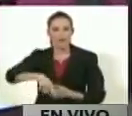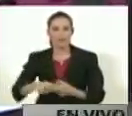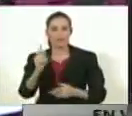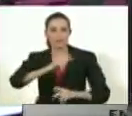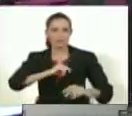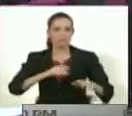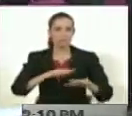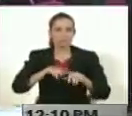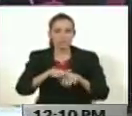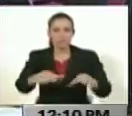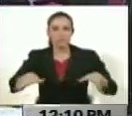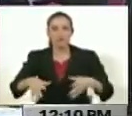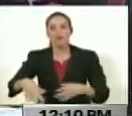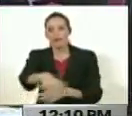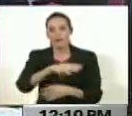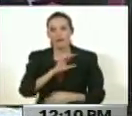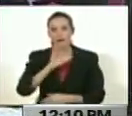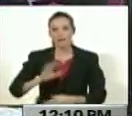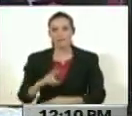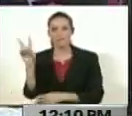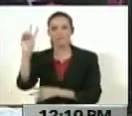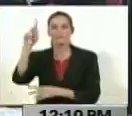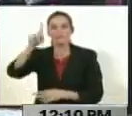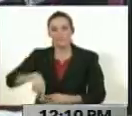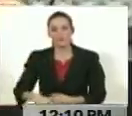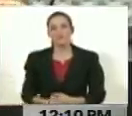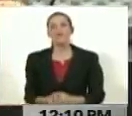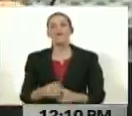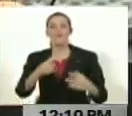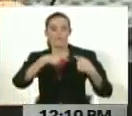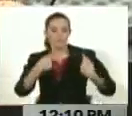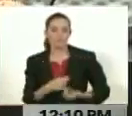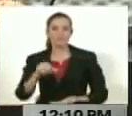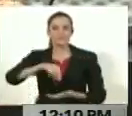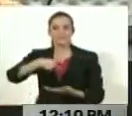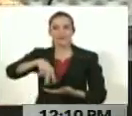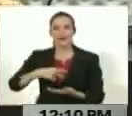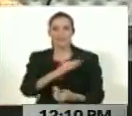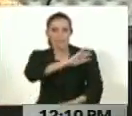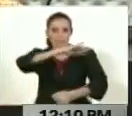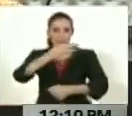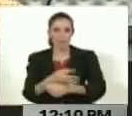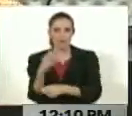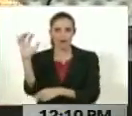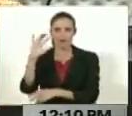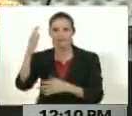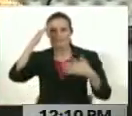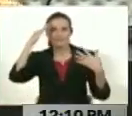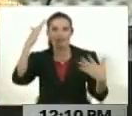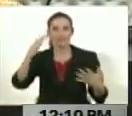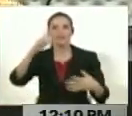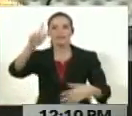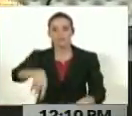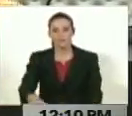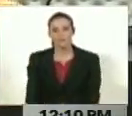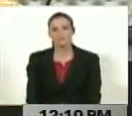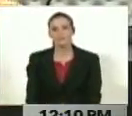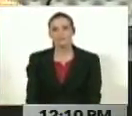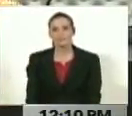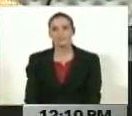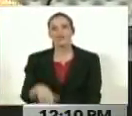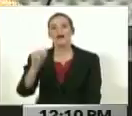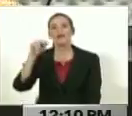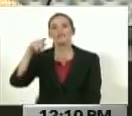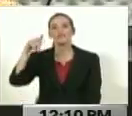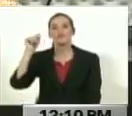sacudir a Venezuela y al Caribe. Corazón Salsero, estamos aquí en el Poliedro de Caracas. Saludo a